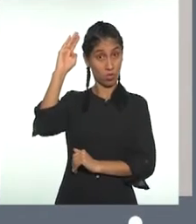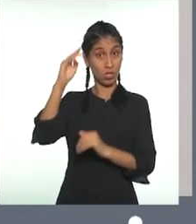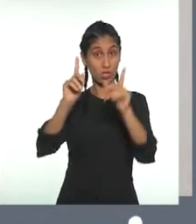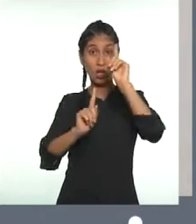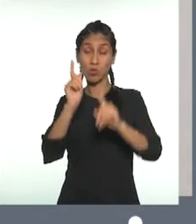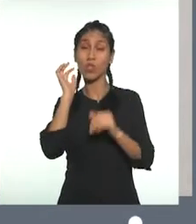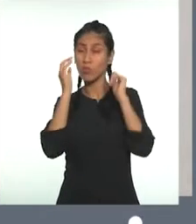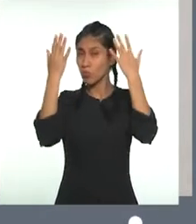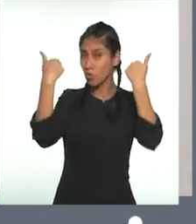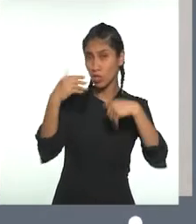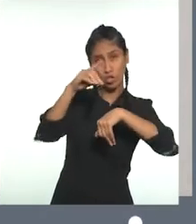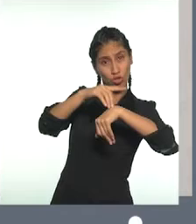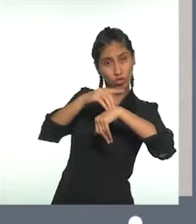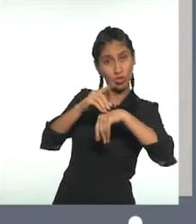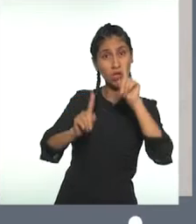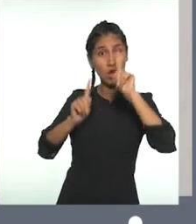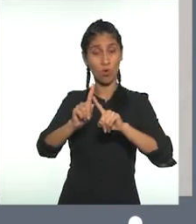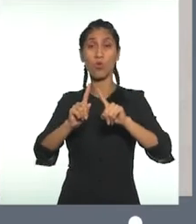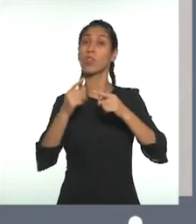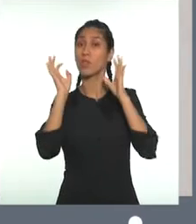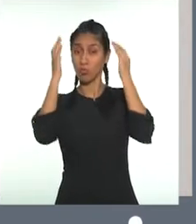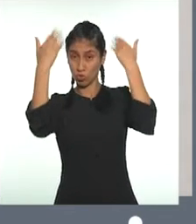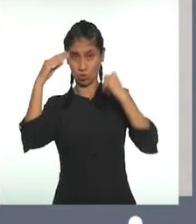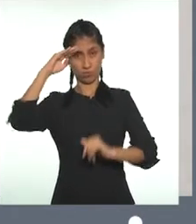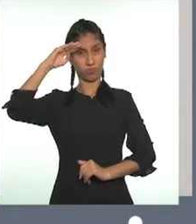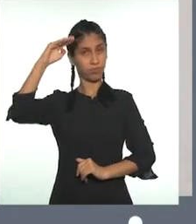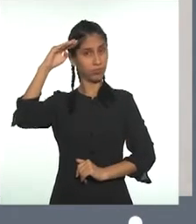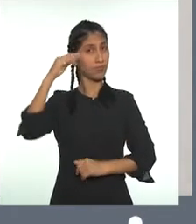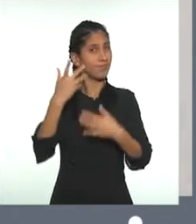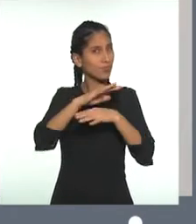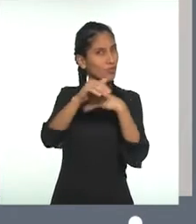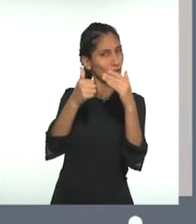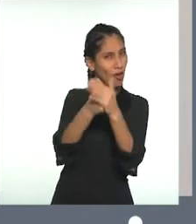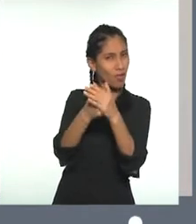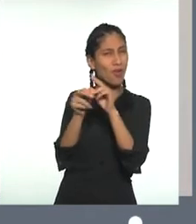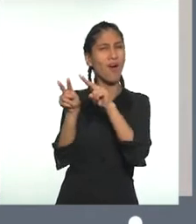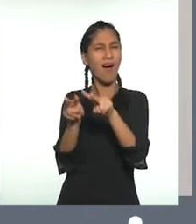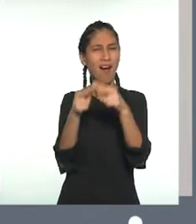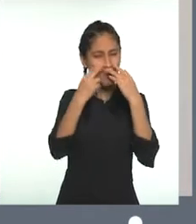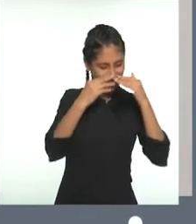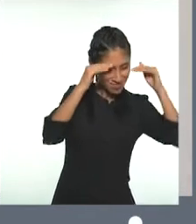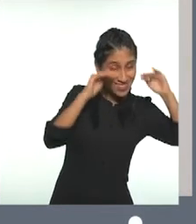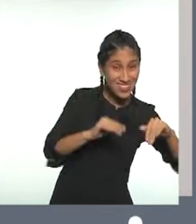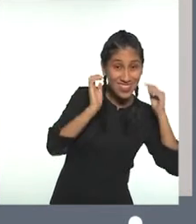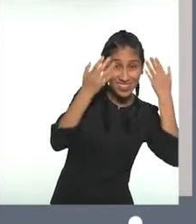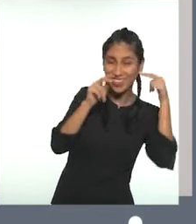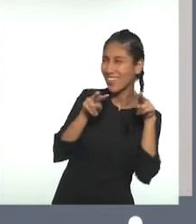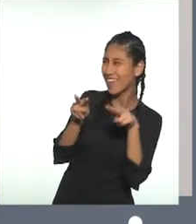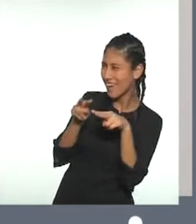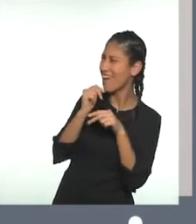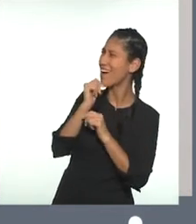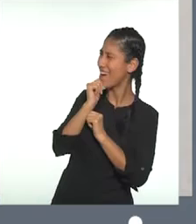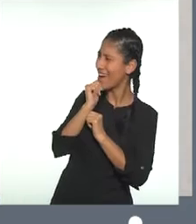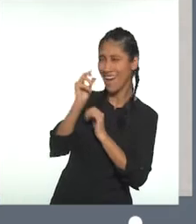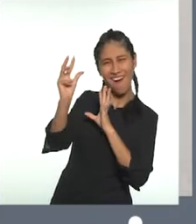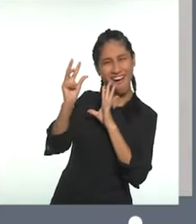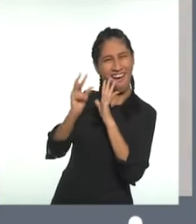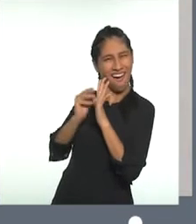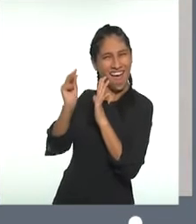doctoras, que están en las Fuerzas Armadas, y todo esto sirve para que niñas pequeñas puedan ver en ellas